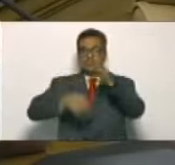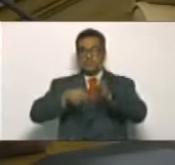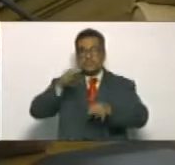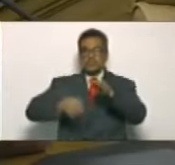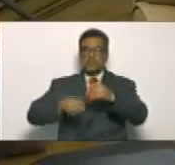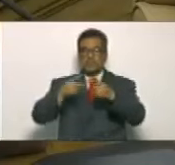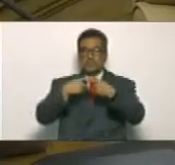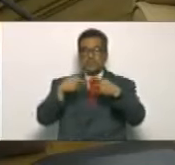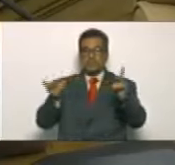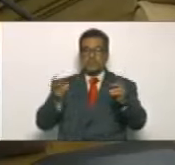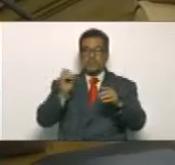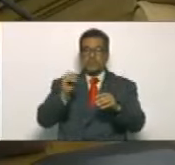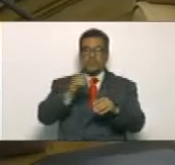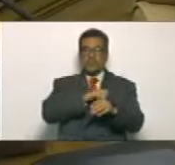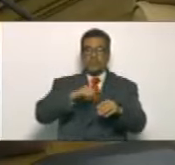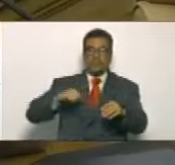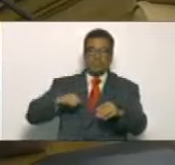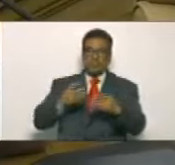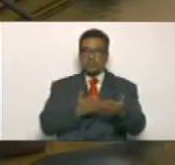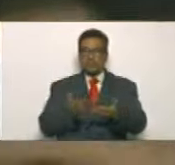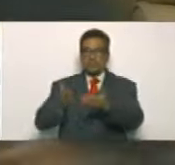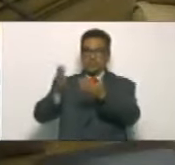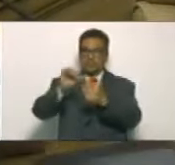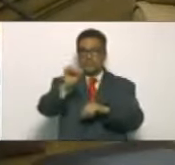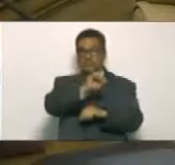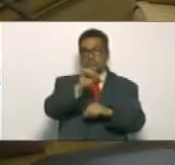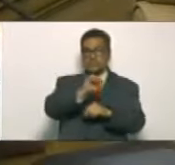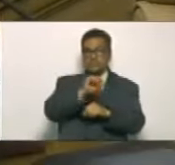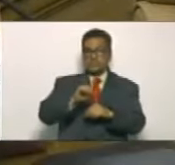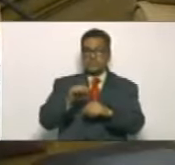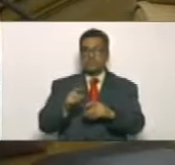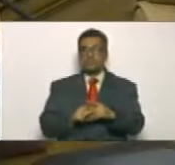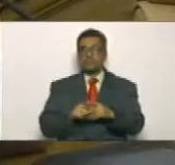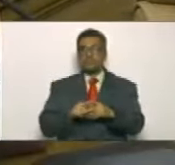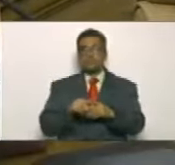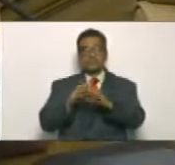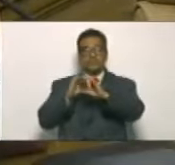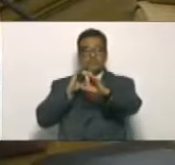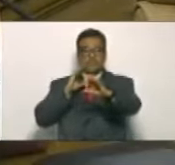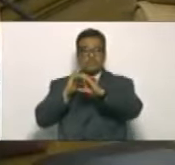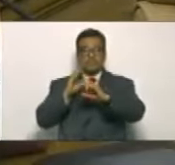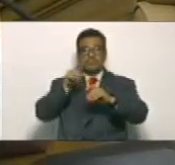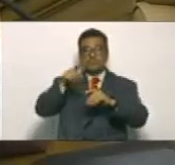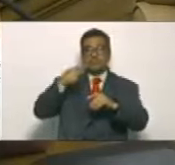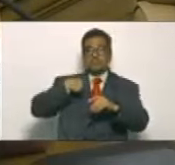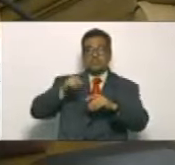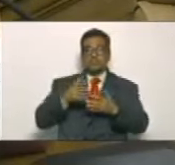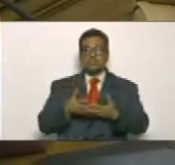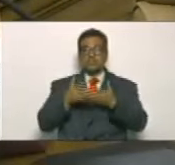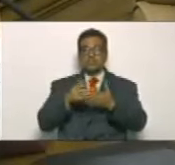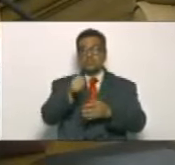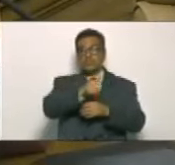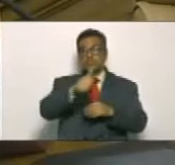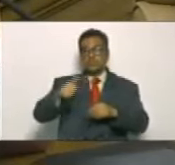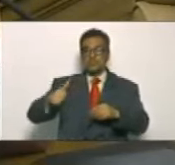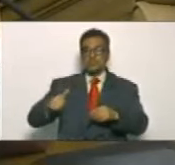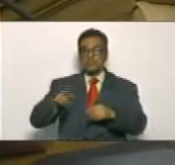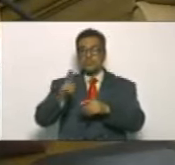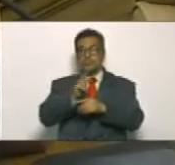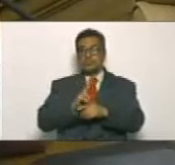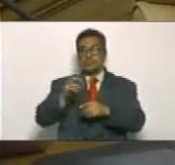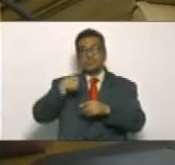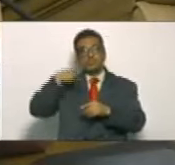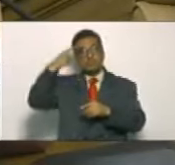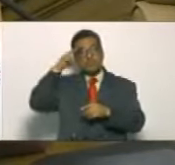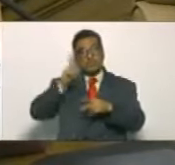carácter público y privado que presten servicios de transporte colectivo de pasajeros deberán destinar en cada una de las unidades por